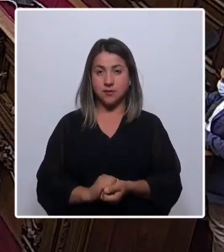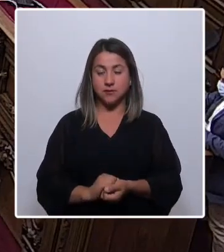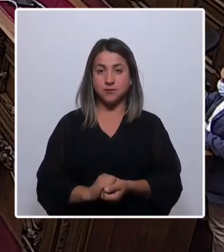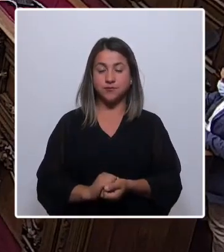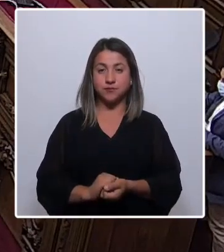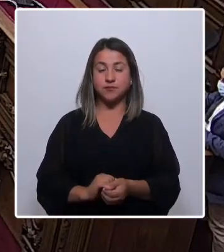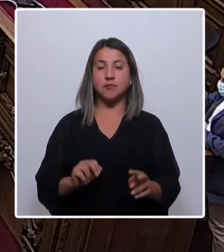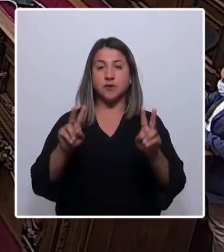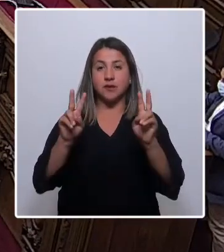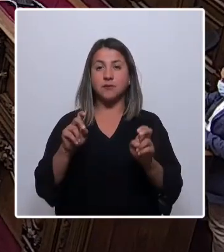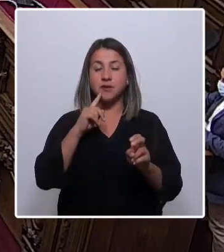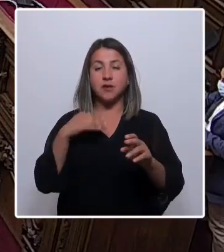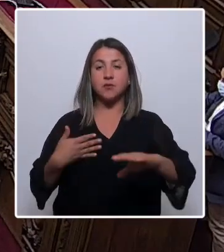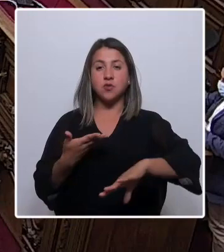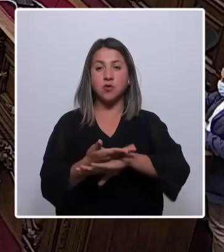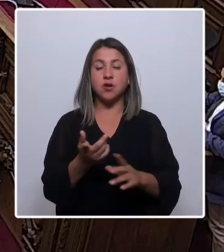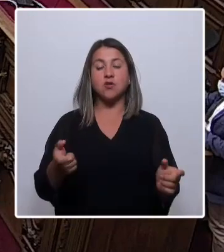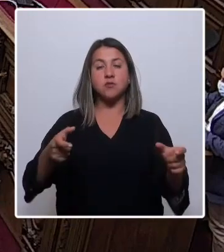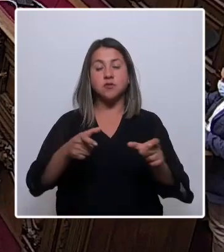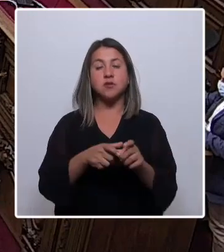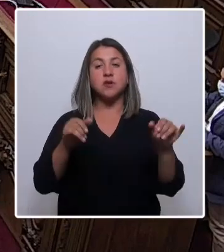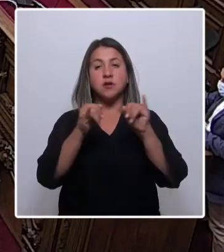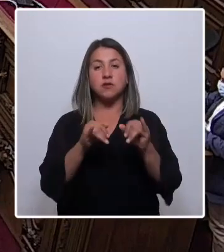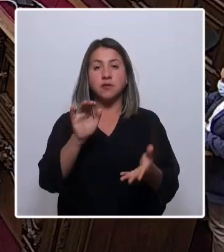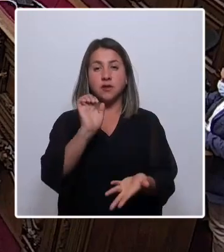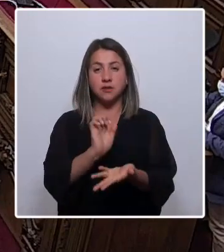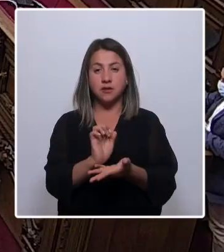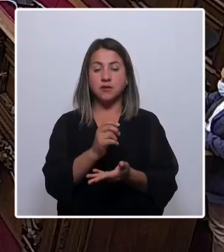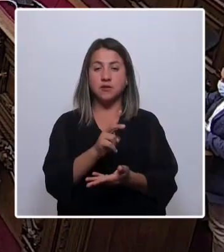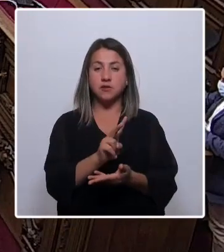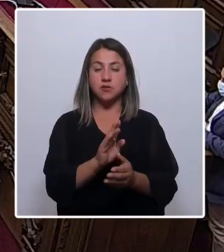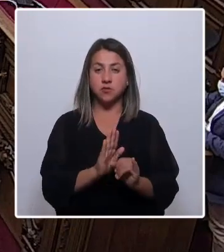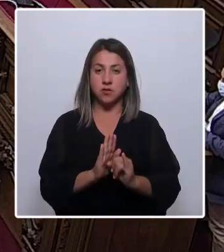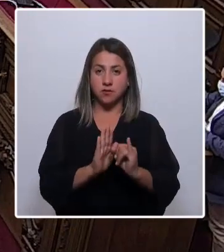en los términos que ha propuesto la Comisión de Forma de Estado en su informe.